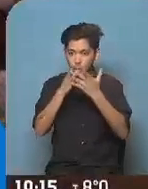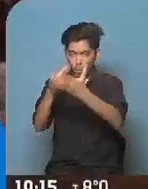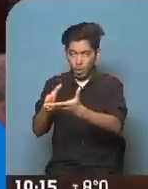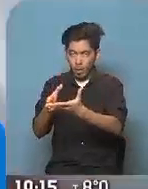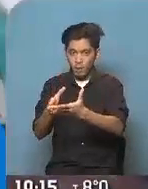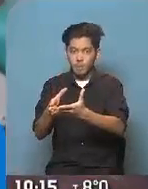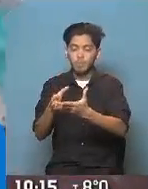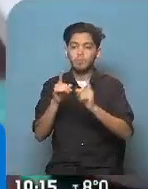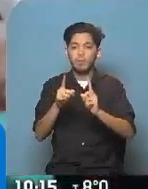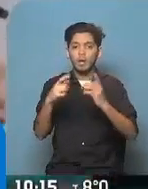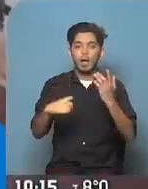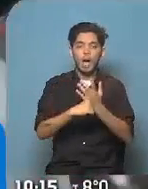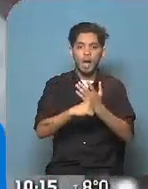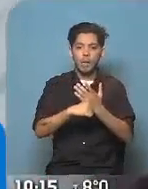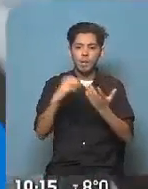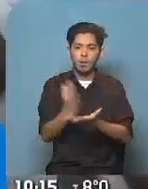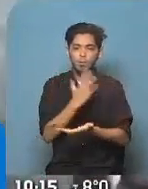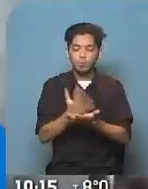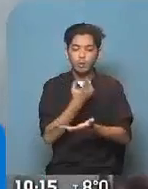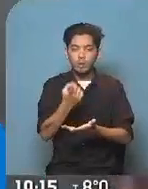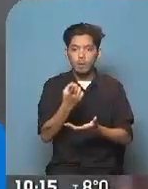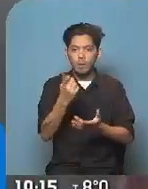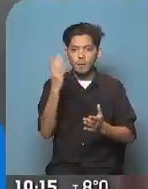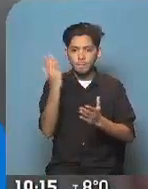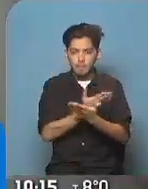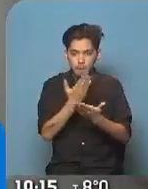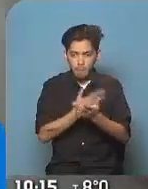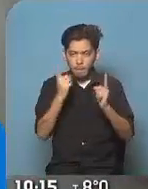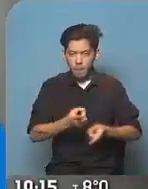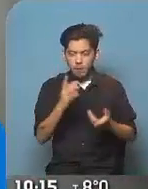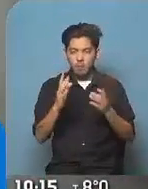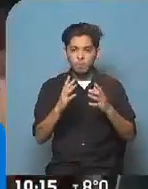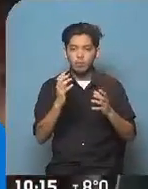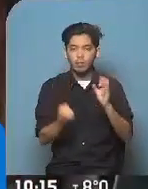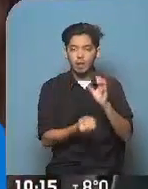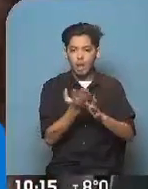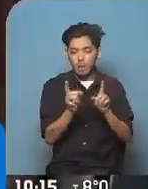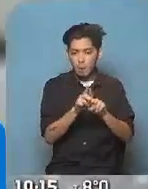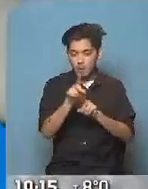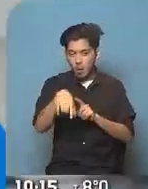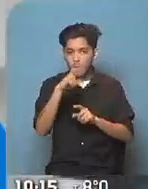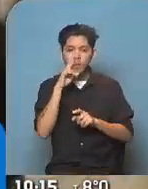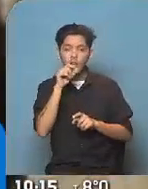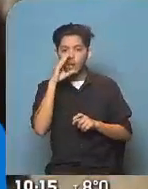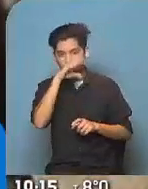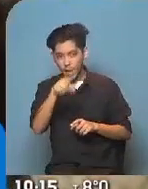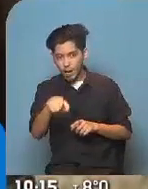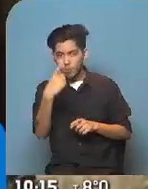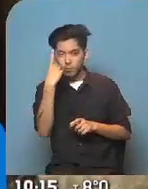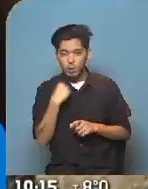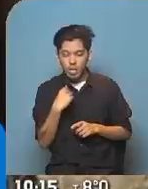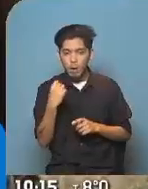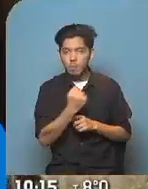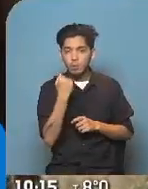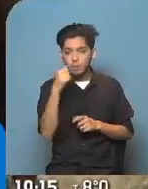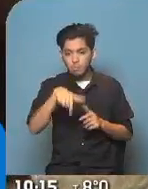carne producida, faenada y tratada en la provincia de Río Negro, con lo cual es un día importante para